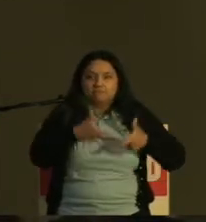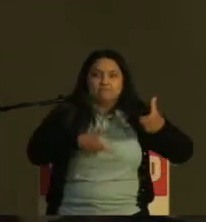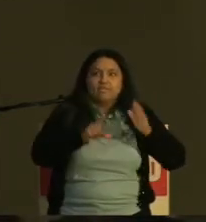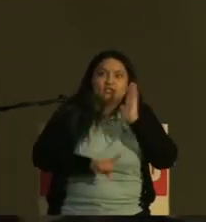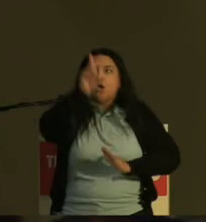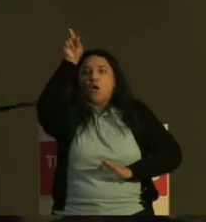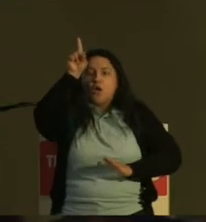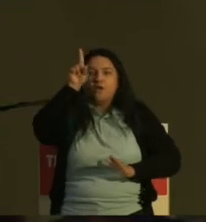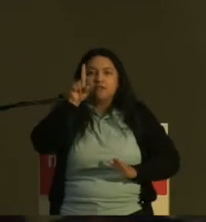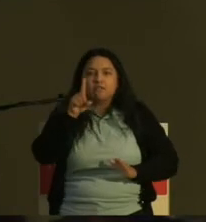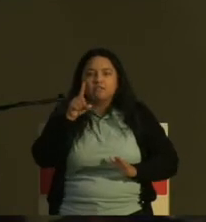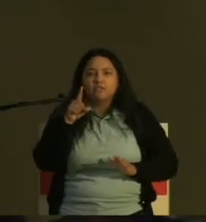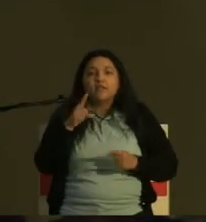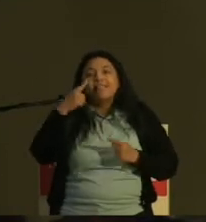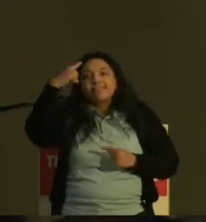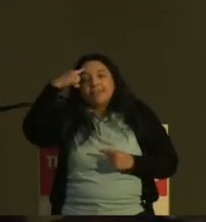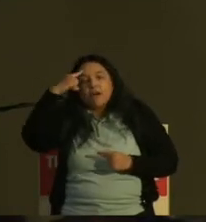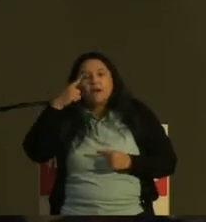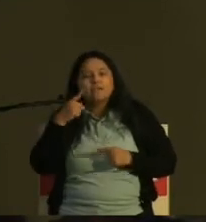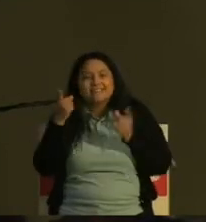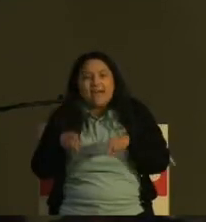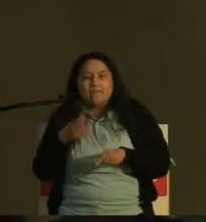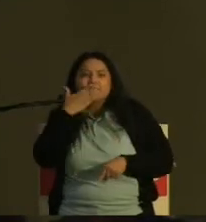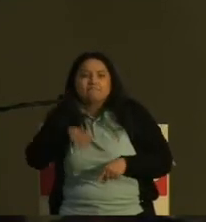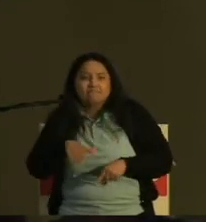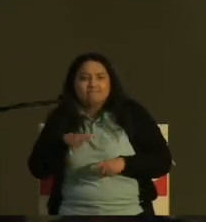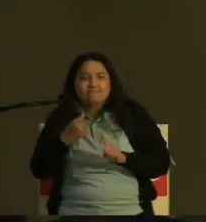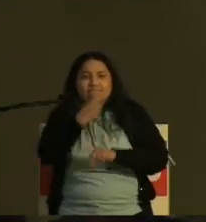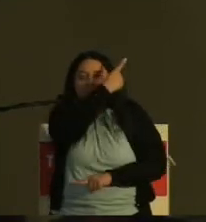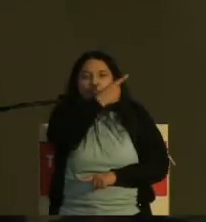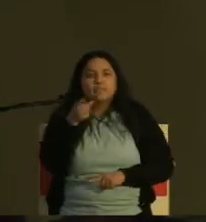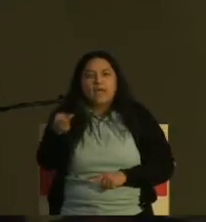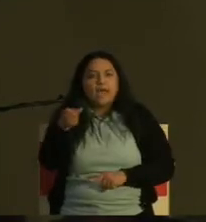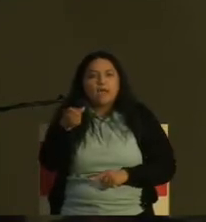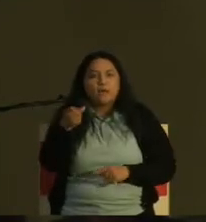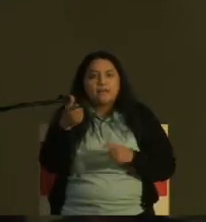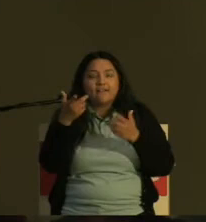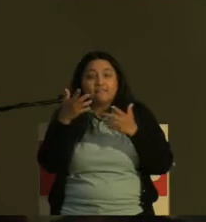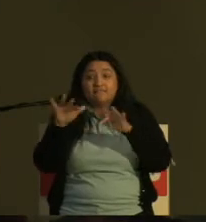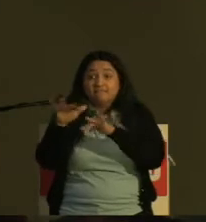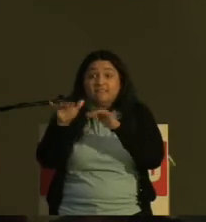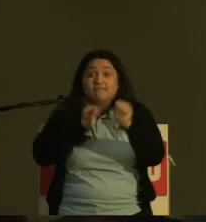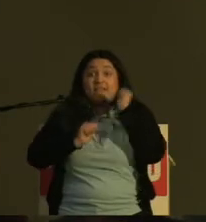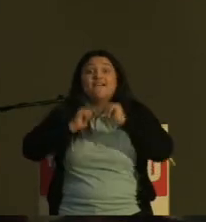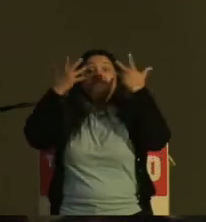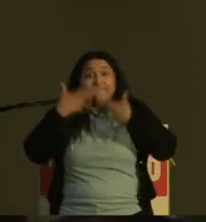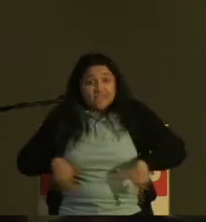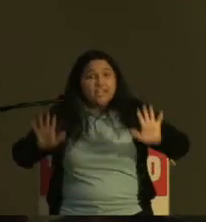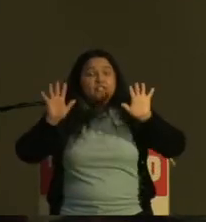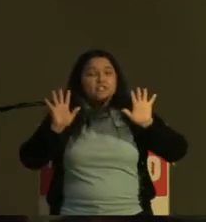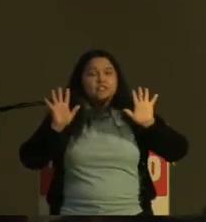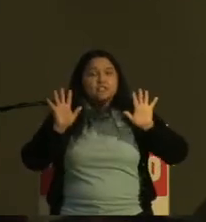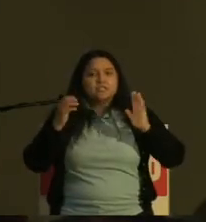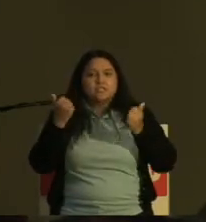como pensaban que la función había salido mala, se fueron corriendo. O sea, terminaron la función y